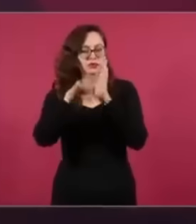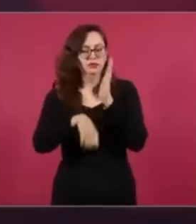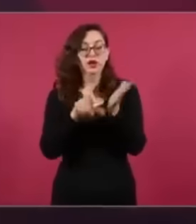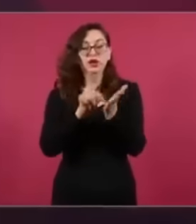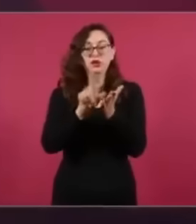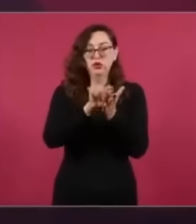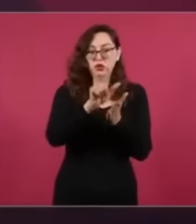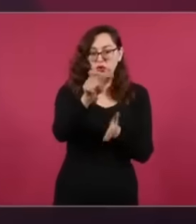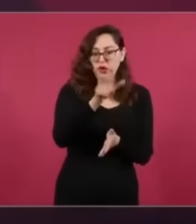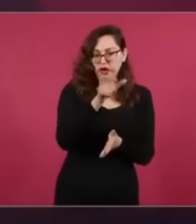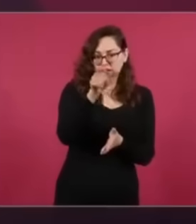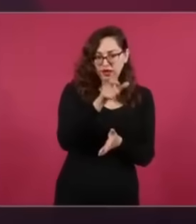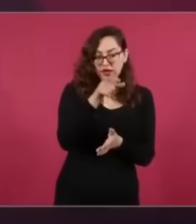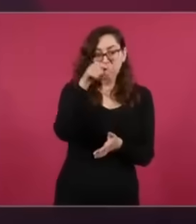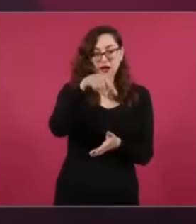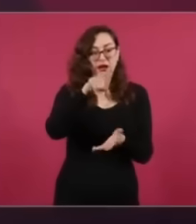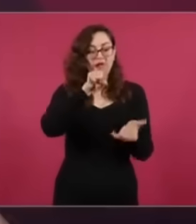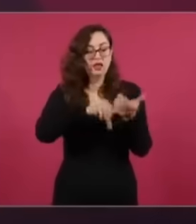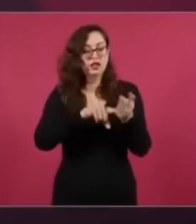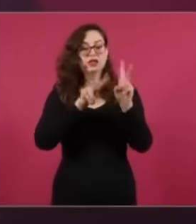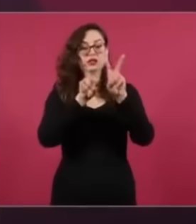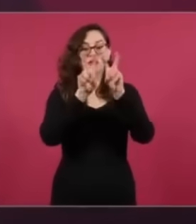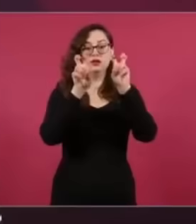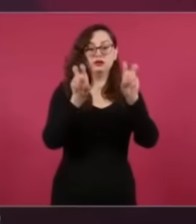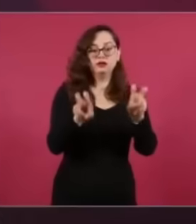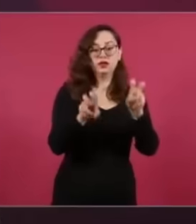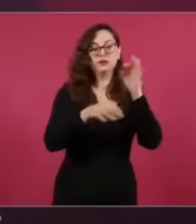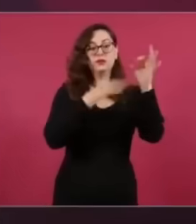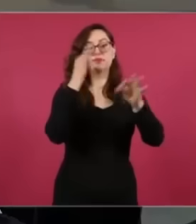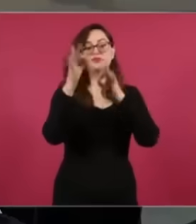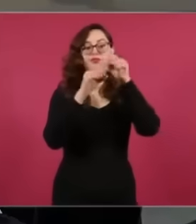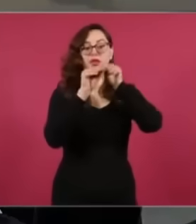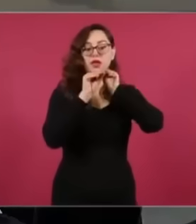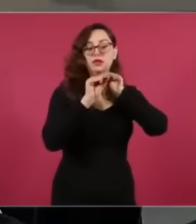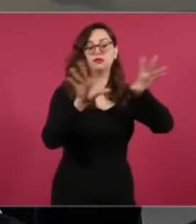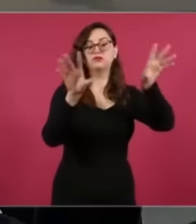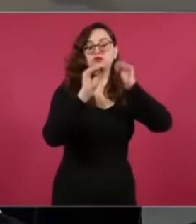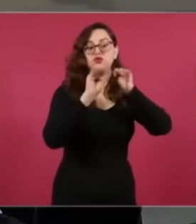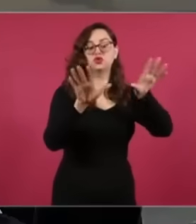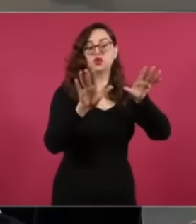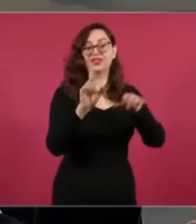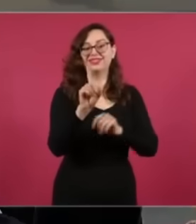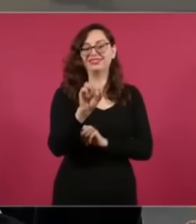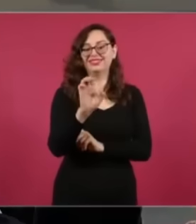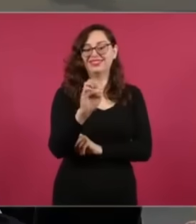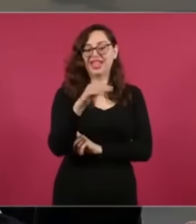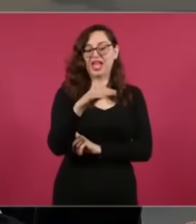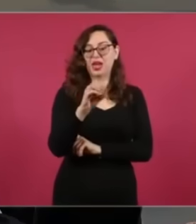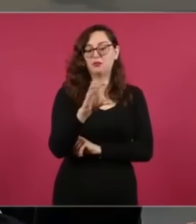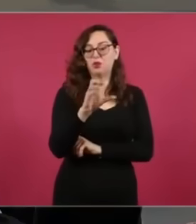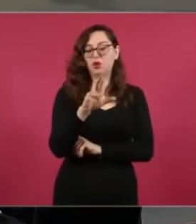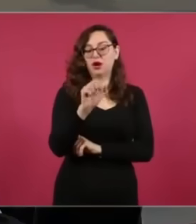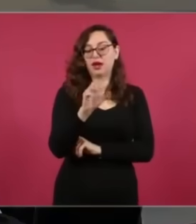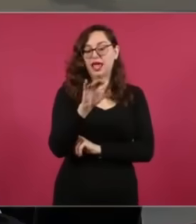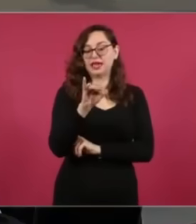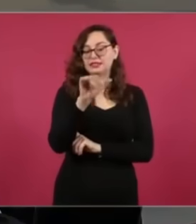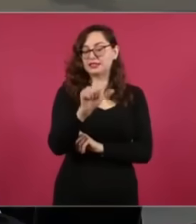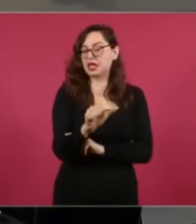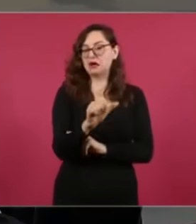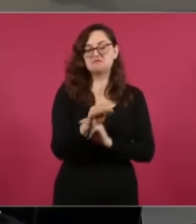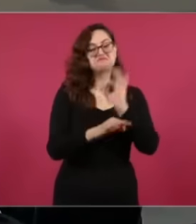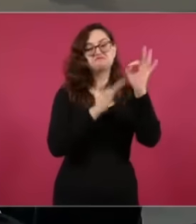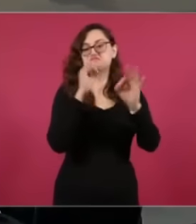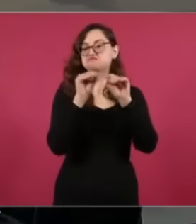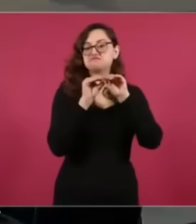una censura a los discursos democráticos. Así funciona el algoritmo, vamos a verlo aquí. Estos son tres reportajes